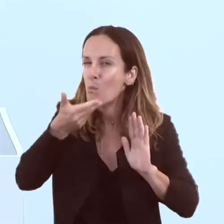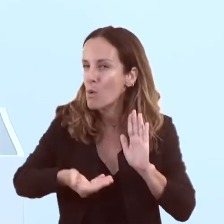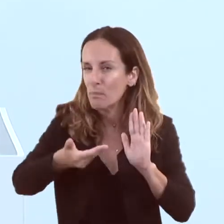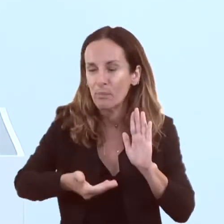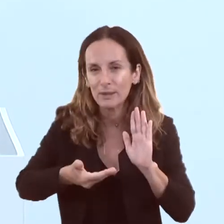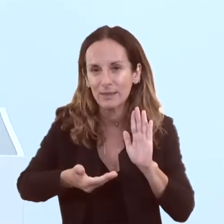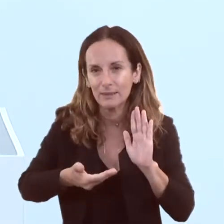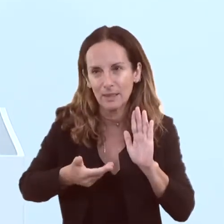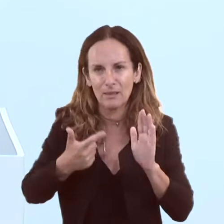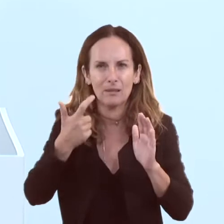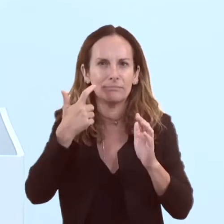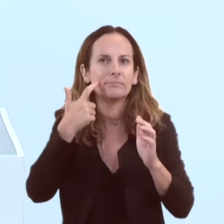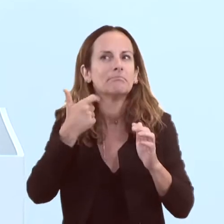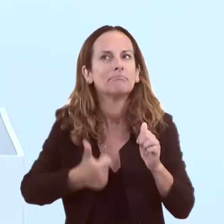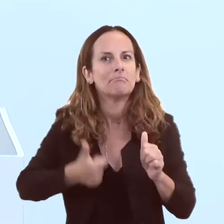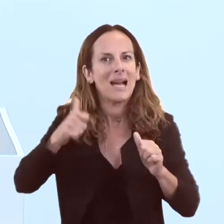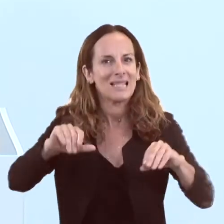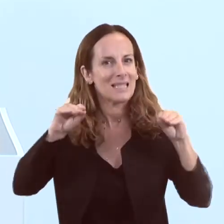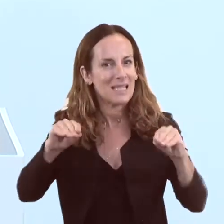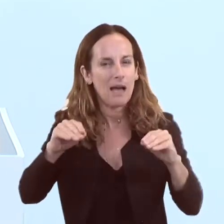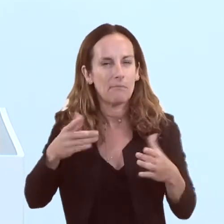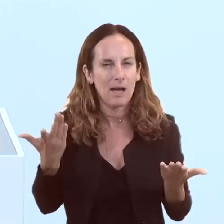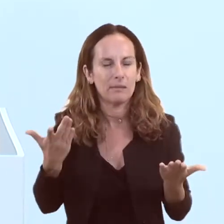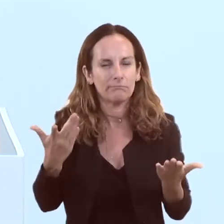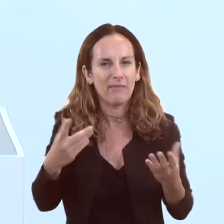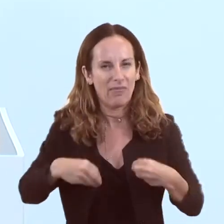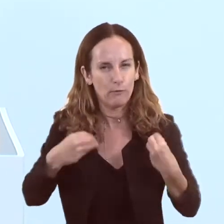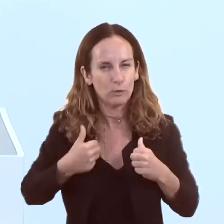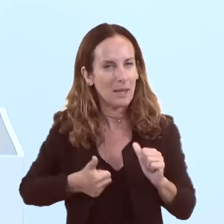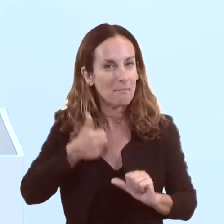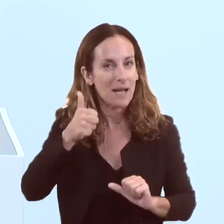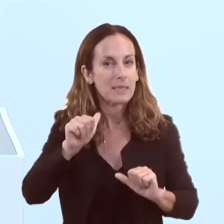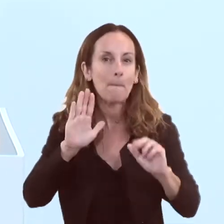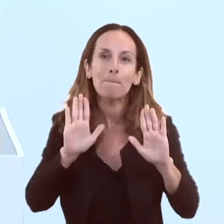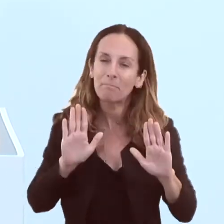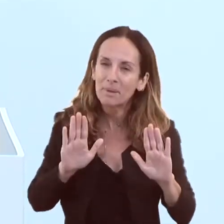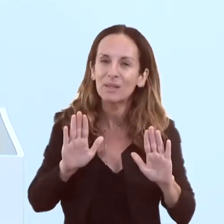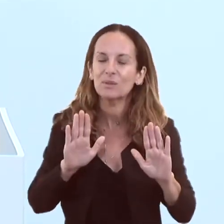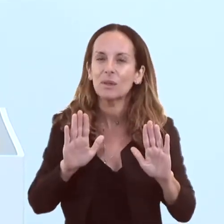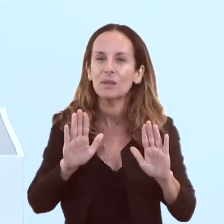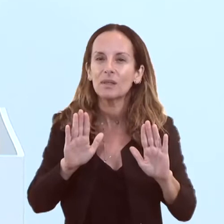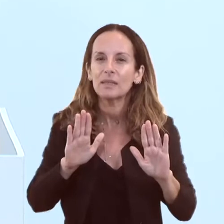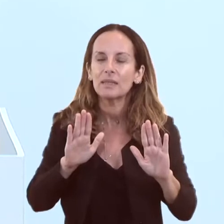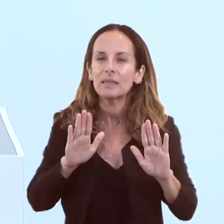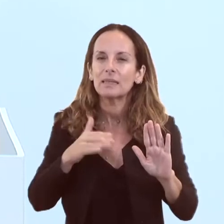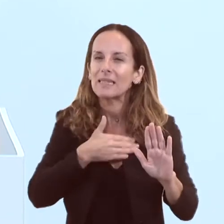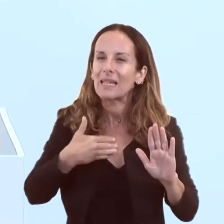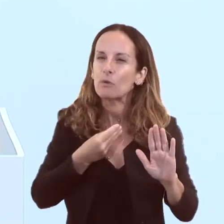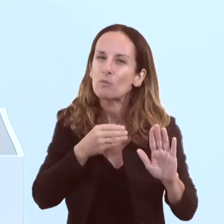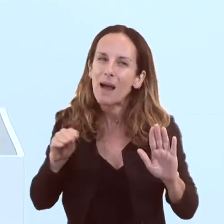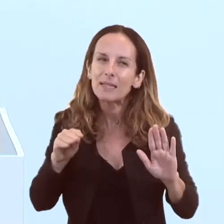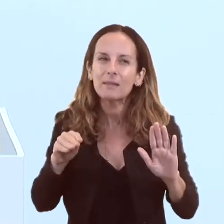lo más lo más llamativo y lo que más se disfruta digamos no queremos dejar pasar de dar una serie de